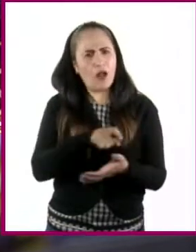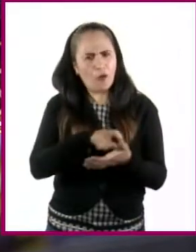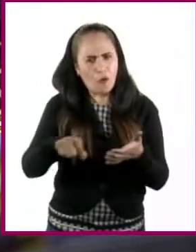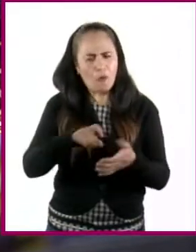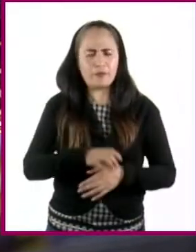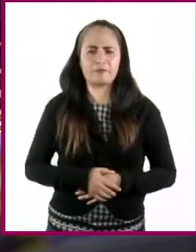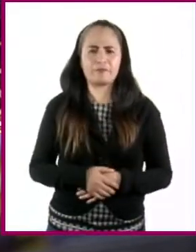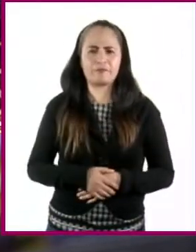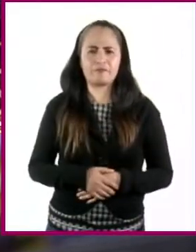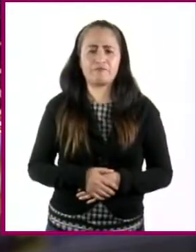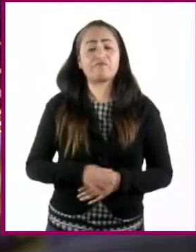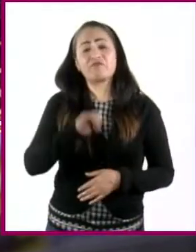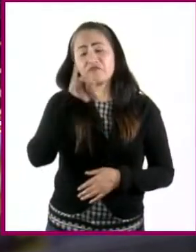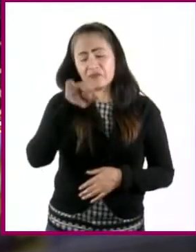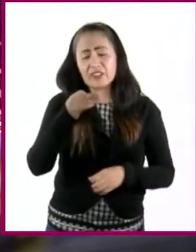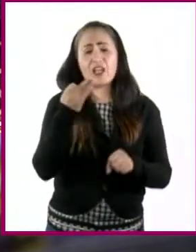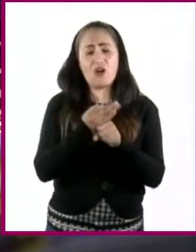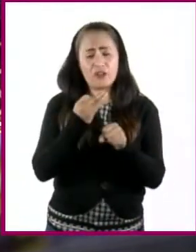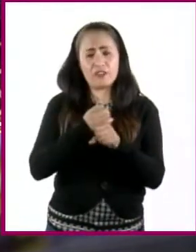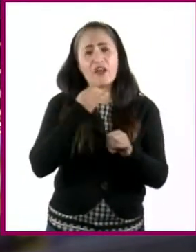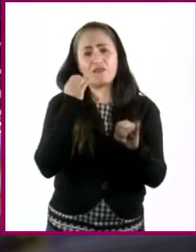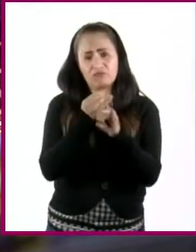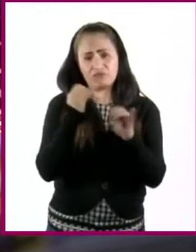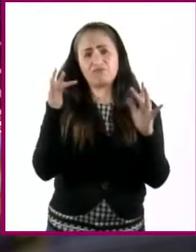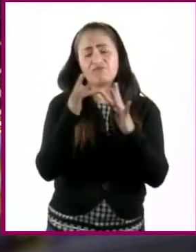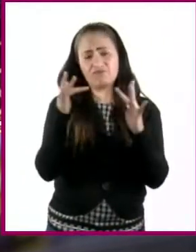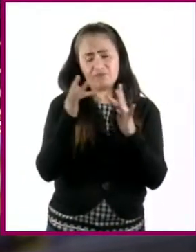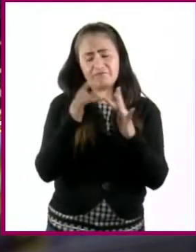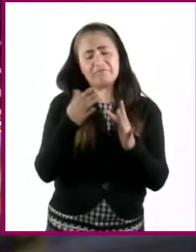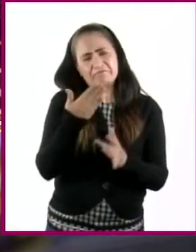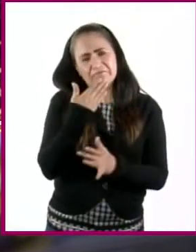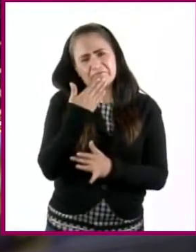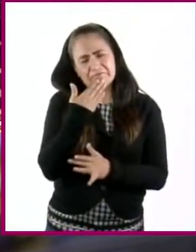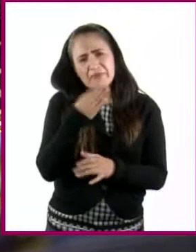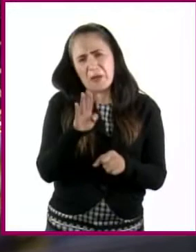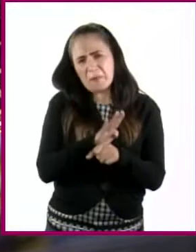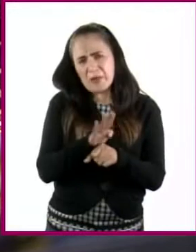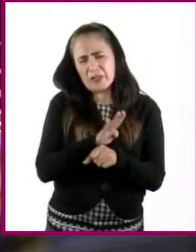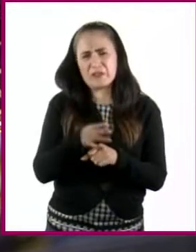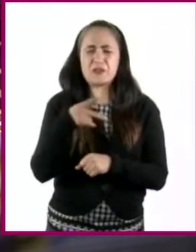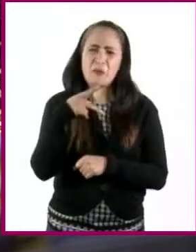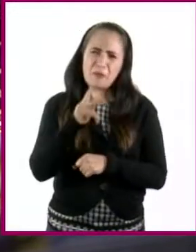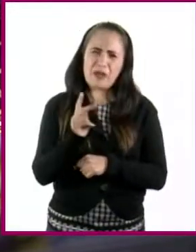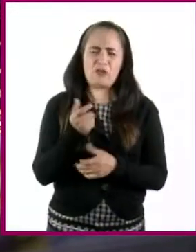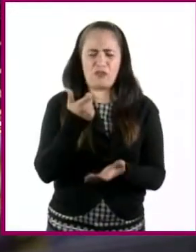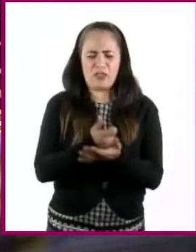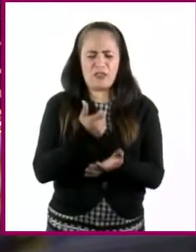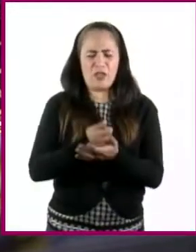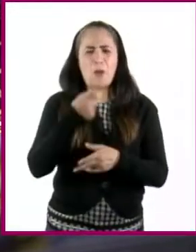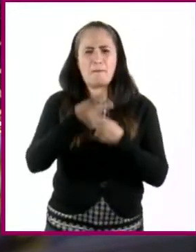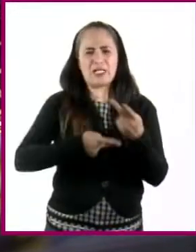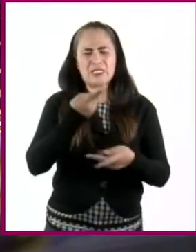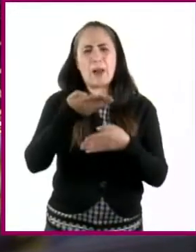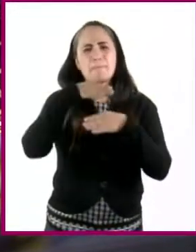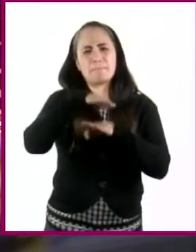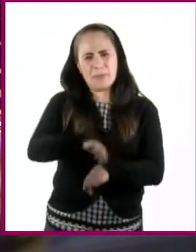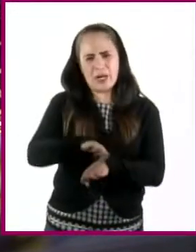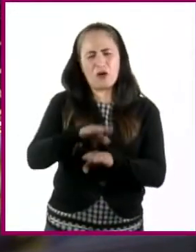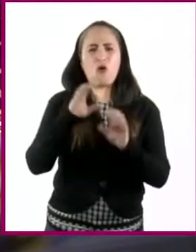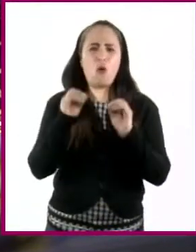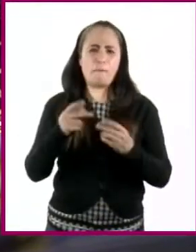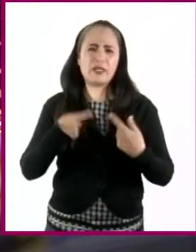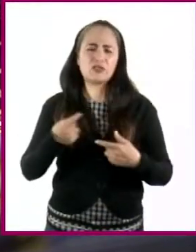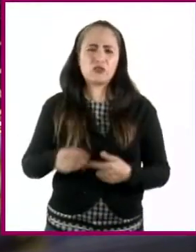muchas cosas siguen siendo en línea, pues creo que estaría bien. Lo que no me convence es que prestar dinero por parte de un banco o de un